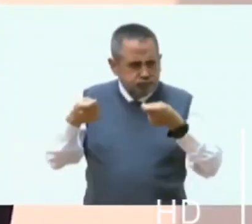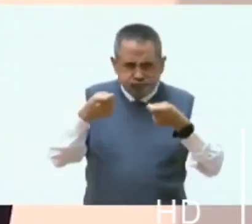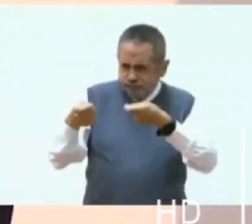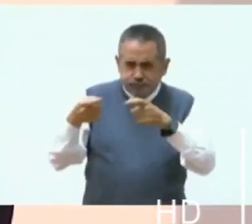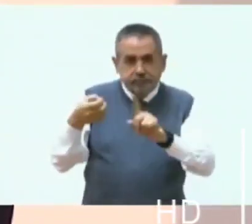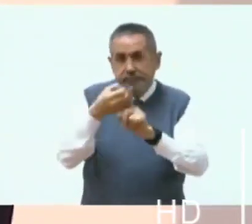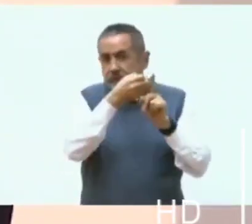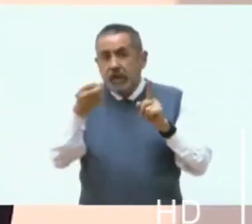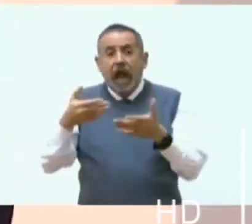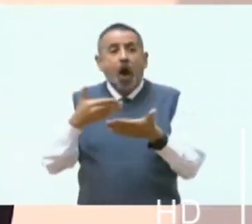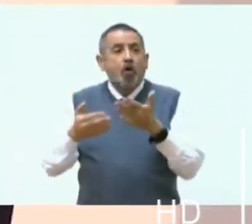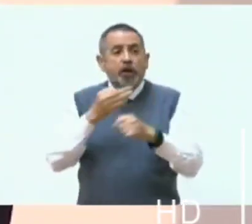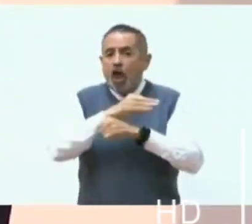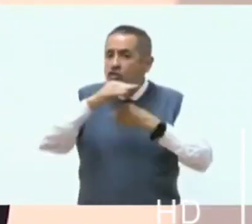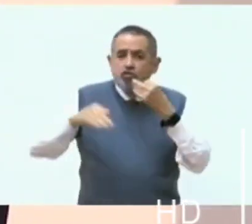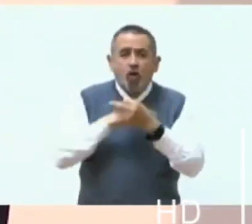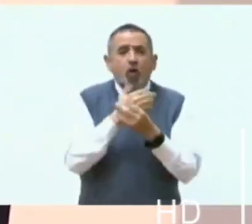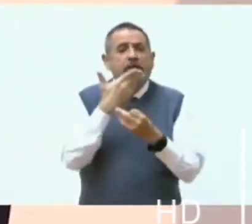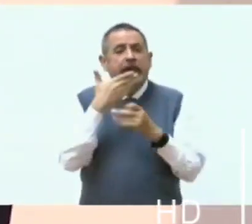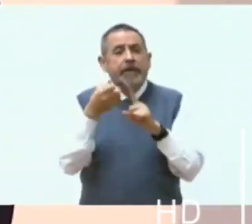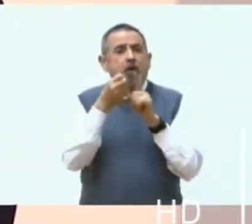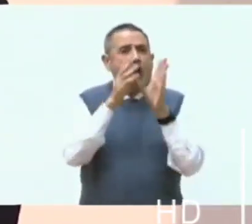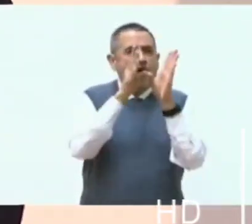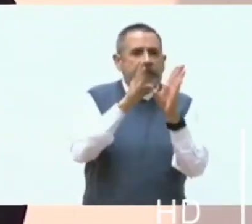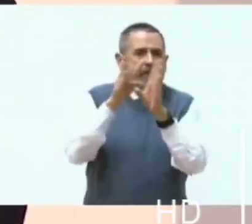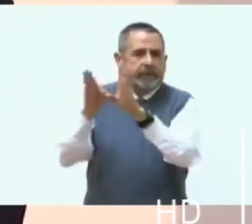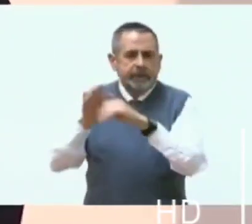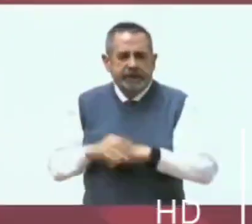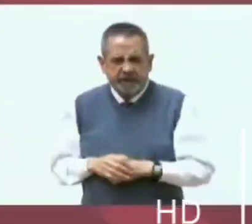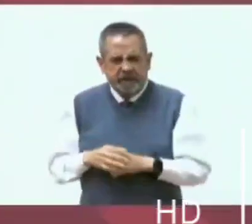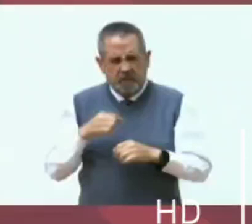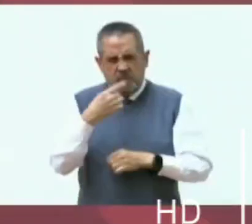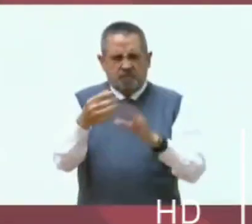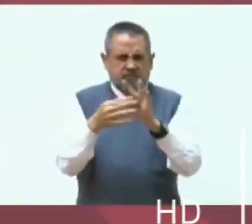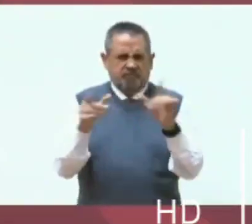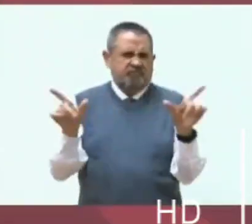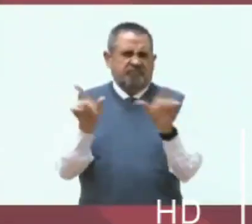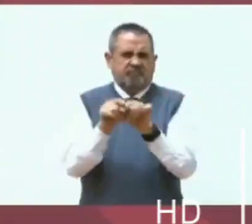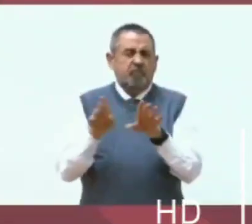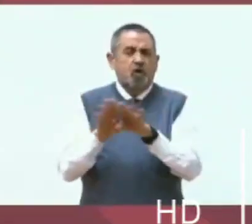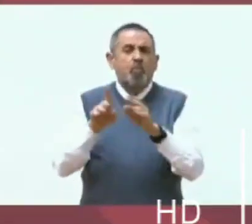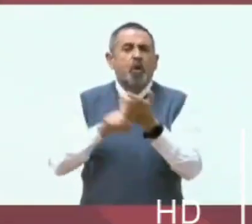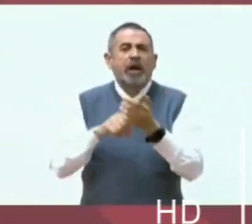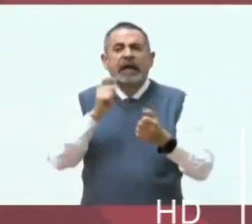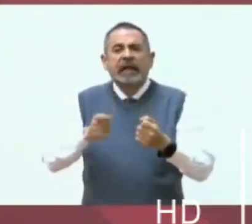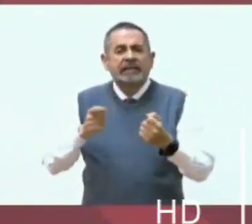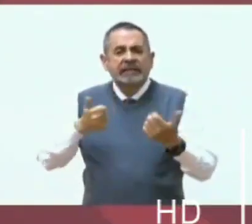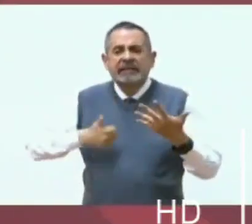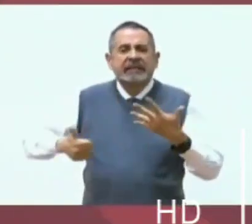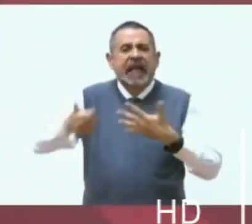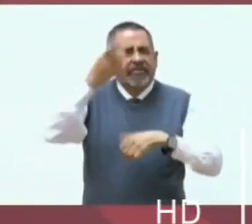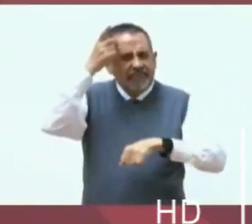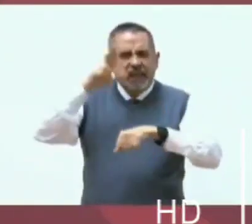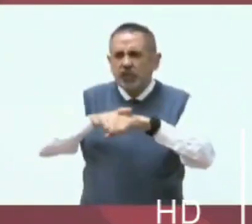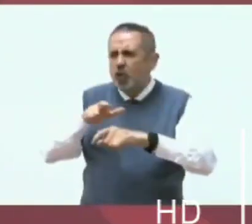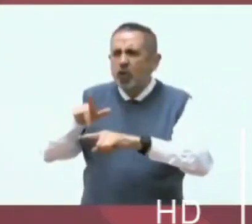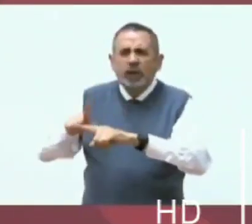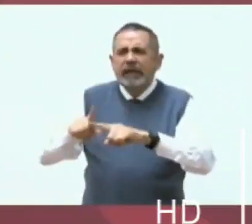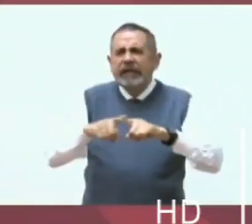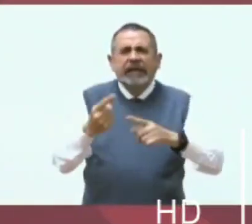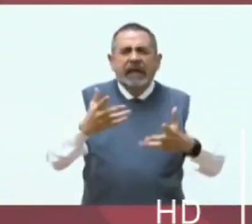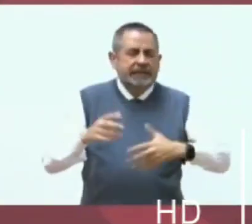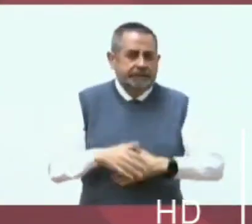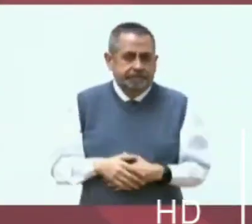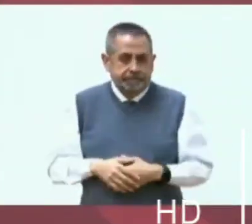todo está en su lugar. Por ello, haré una breve descripción de los alcances de cada una de las direcciones.